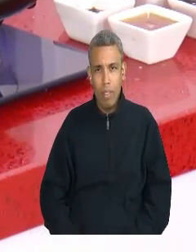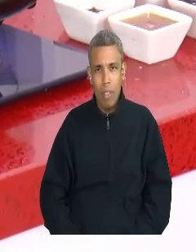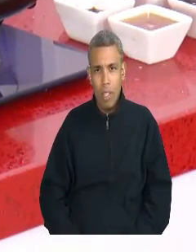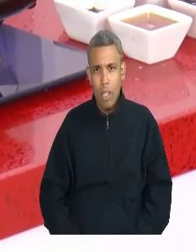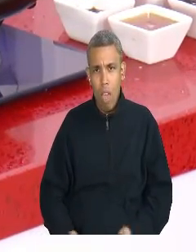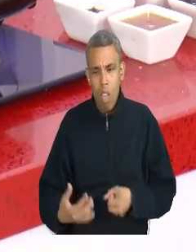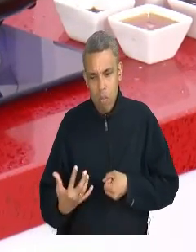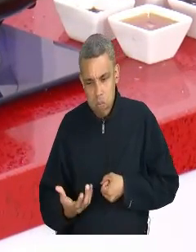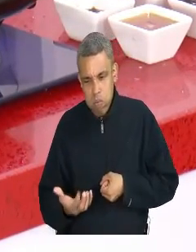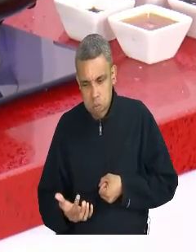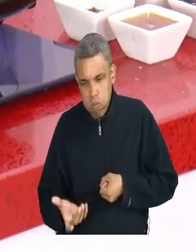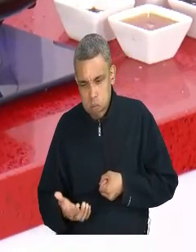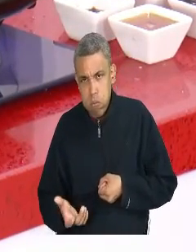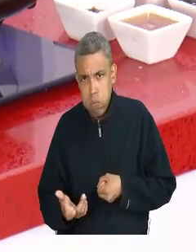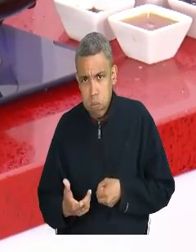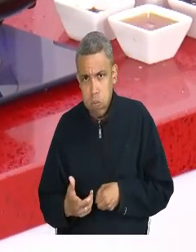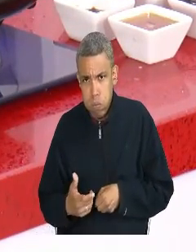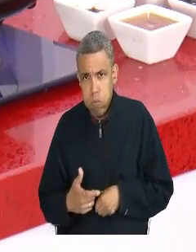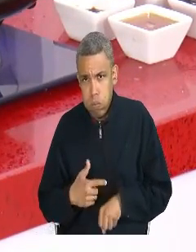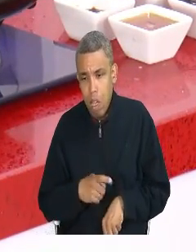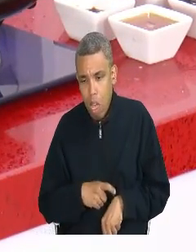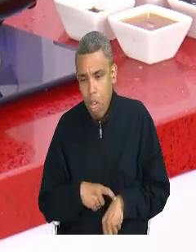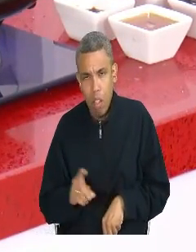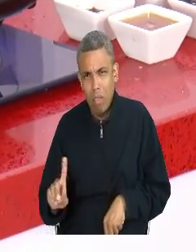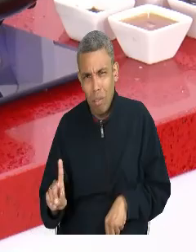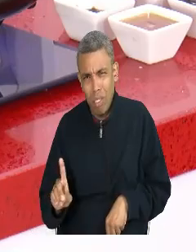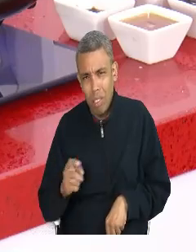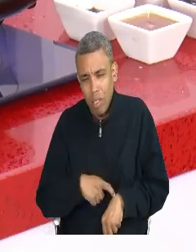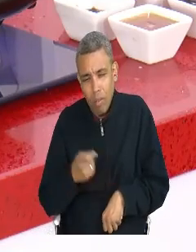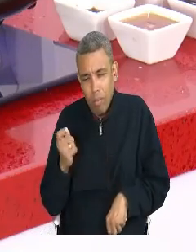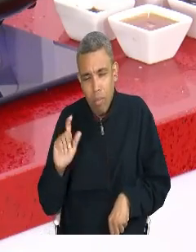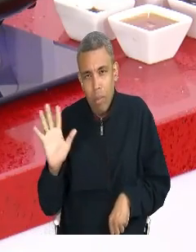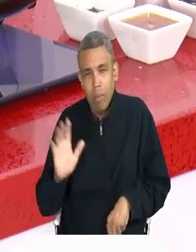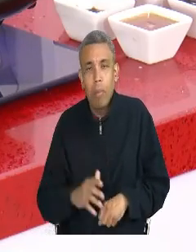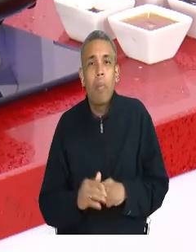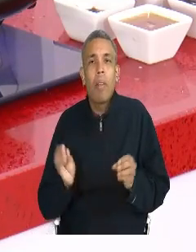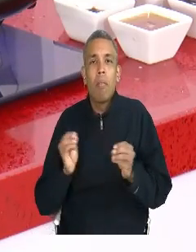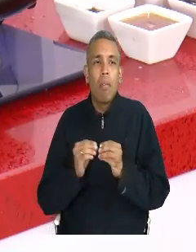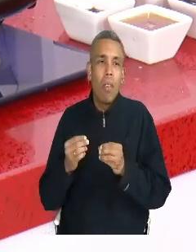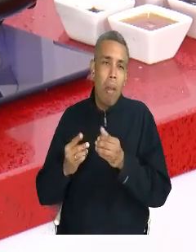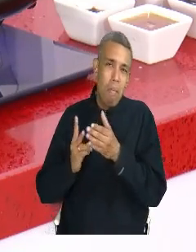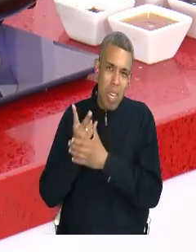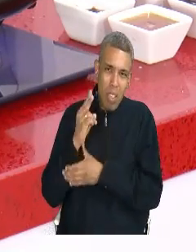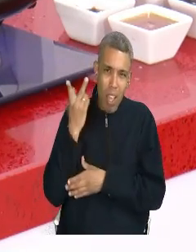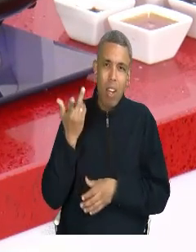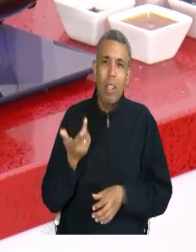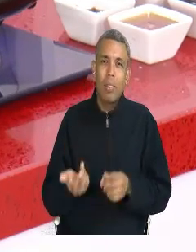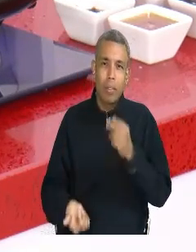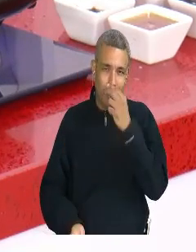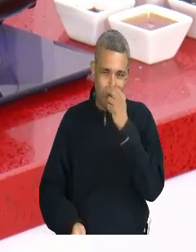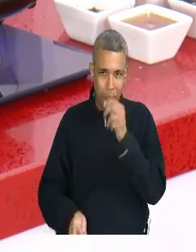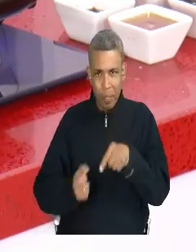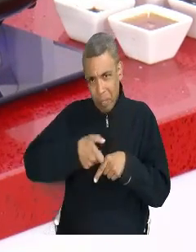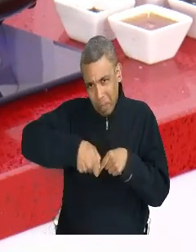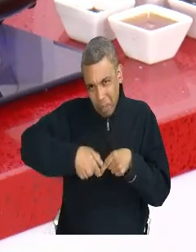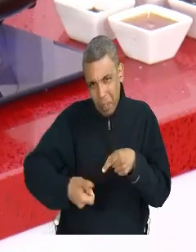este caso vamos a adicionar los vegetales. Vamos a adicionar los vegetales para que ya vayan teniendo también su